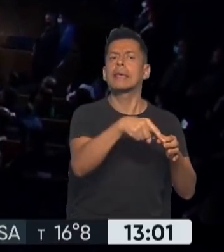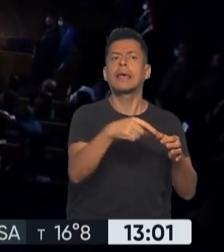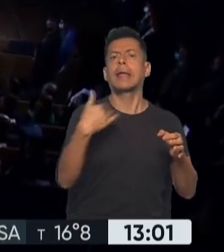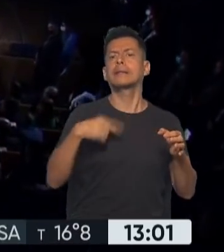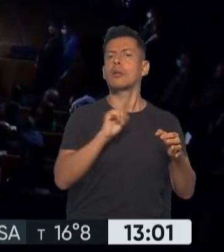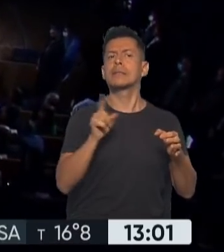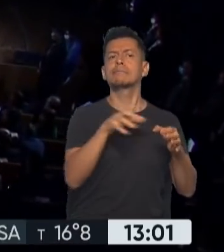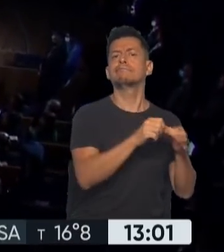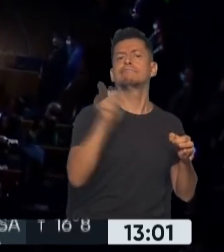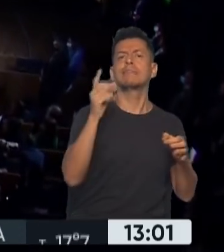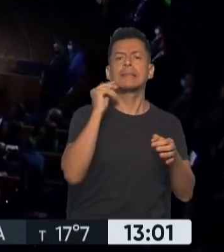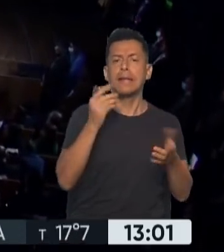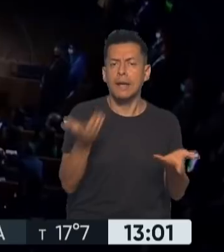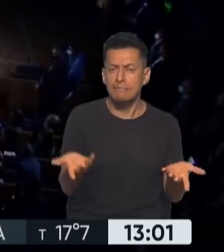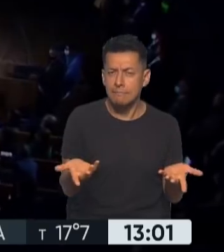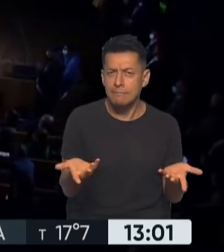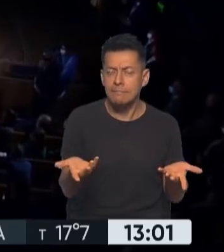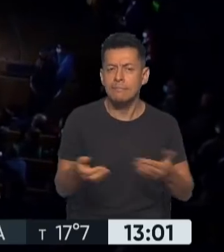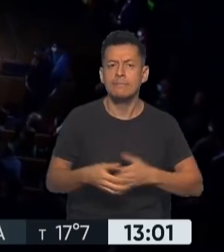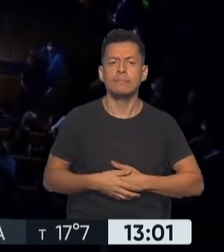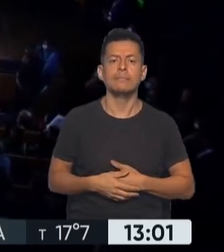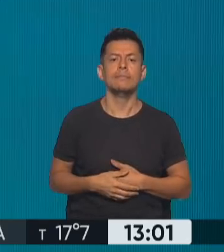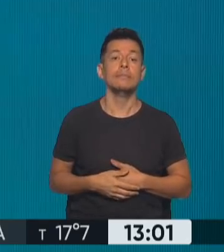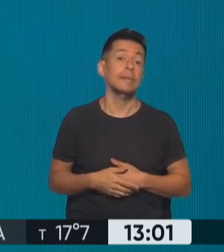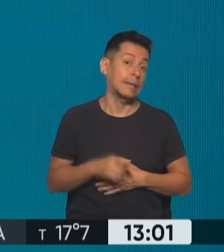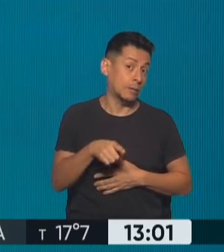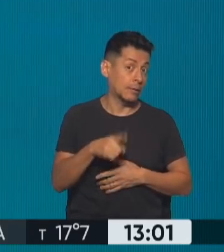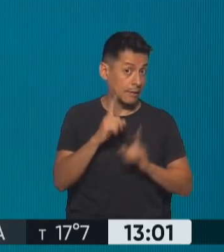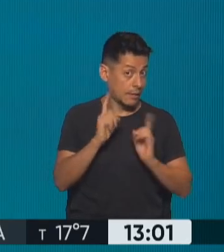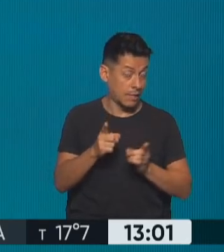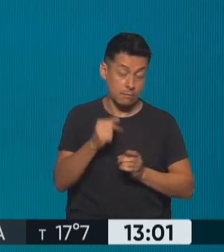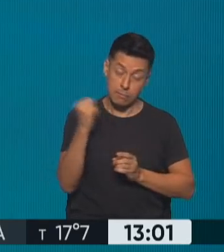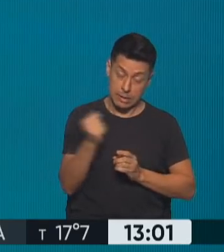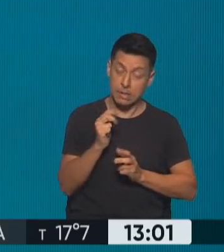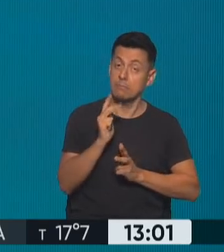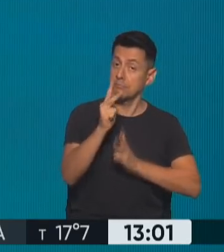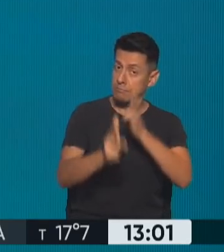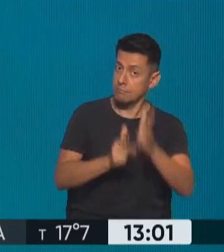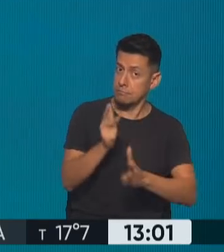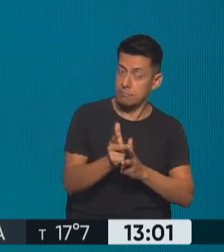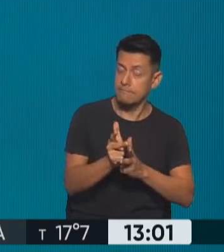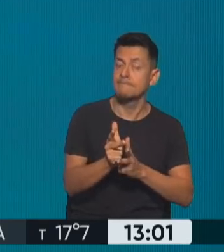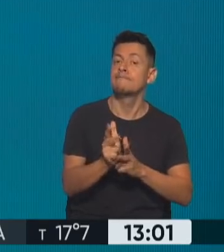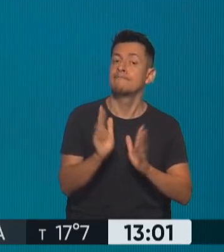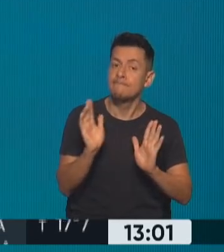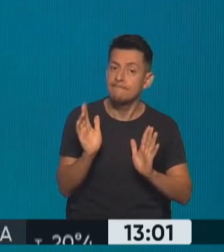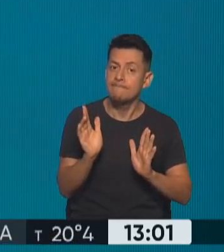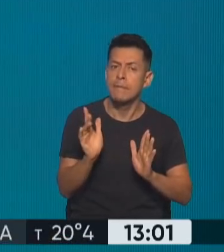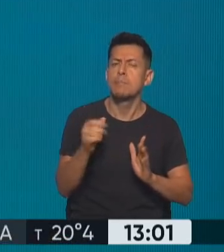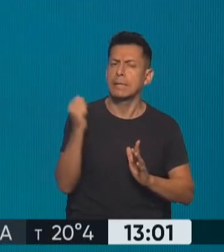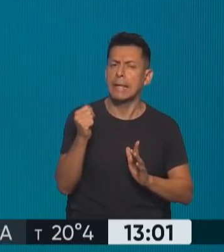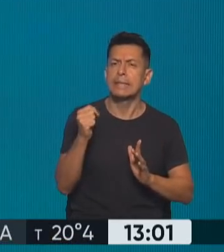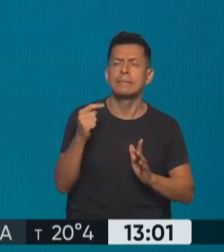argentino. Entonces, y en esto también quiero rescatar el valor de la